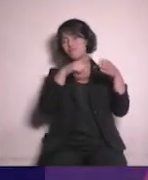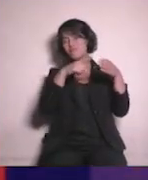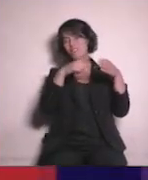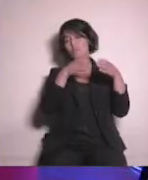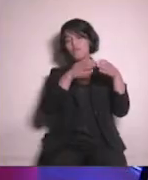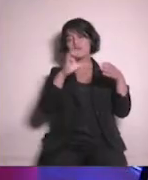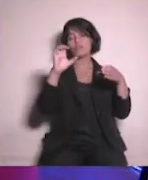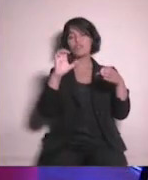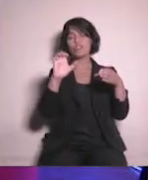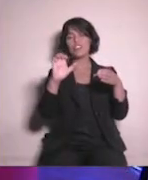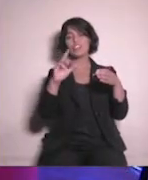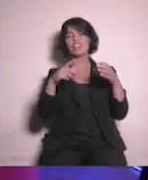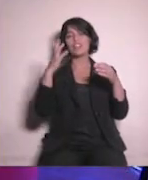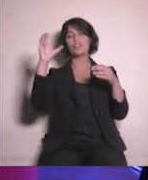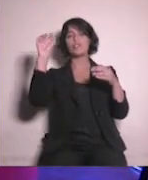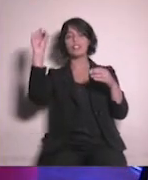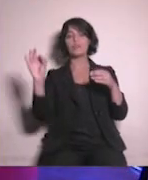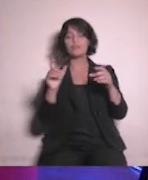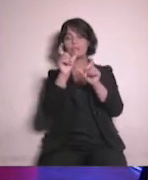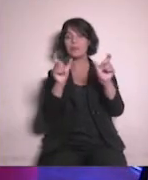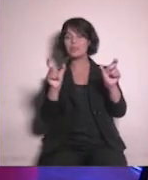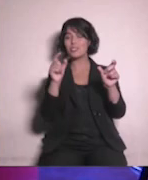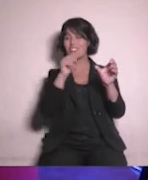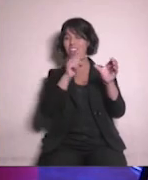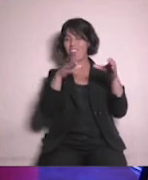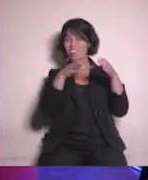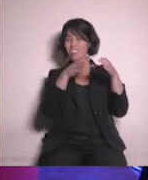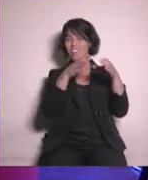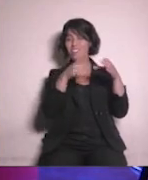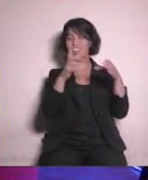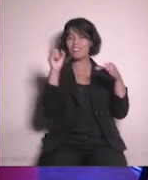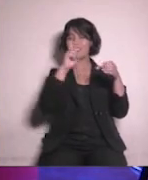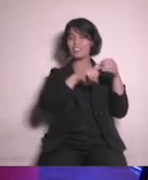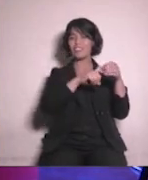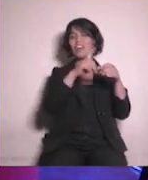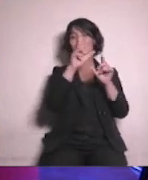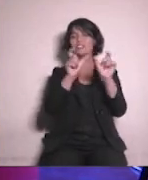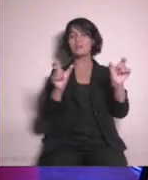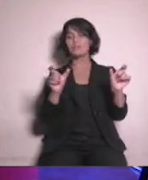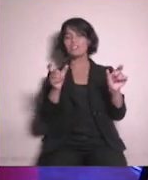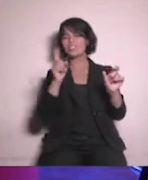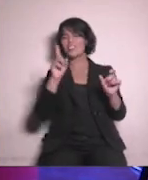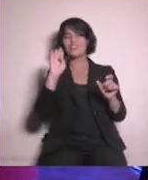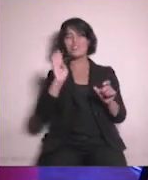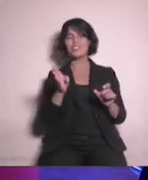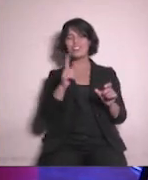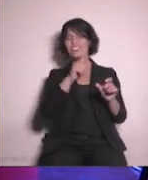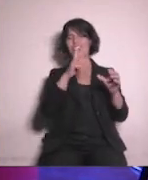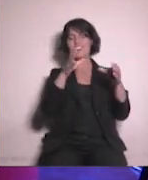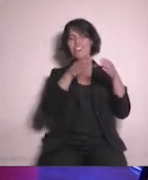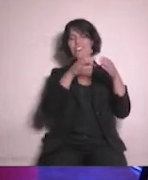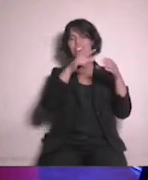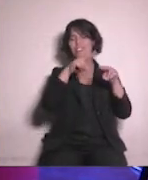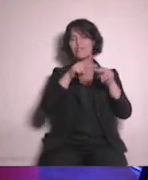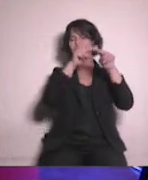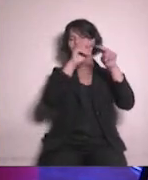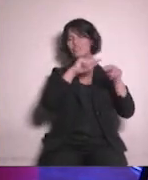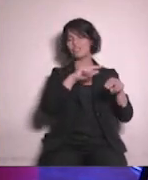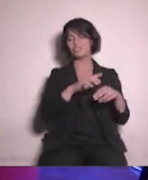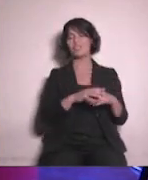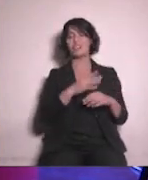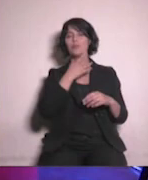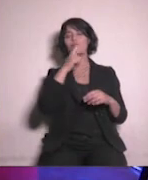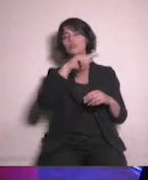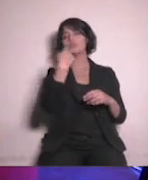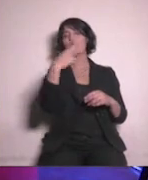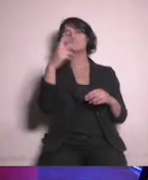del 90% de las personas que están ahí son personas que no debieran estar en ese fondo por la